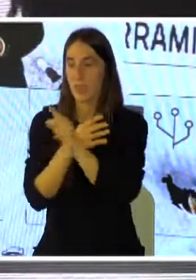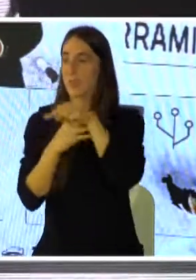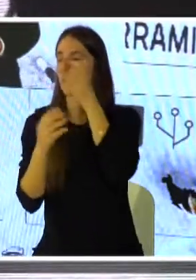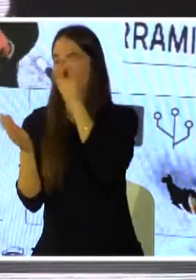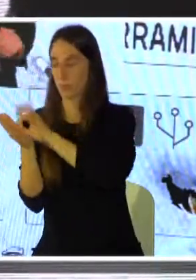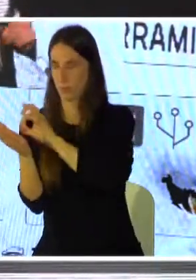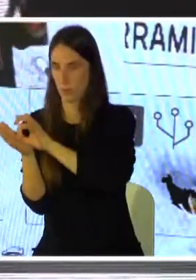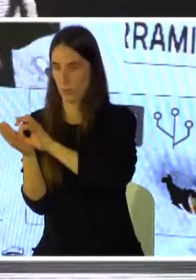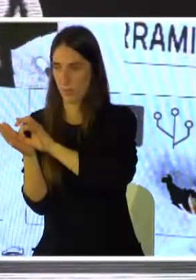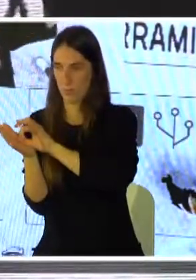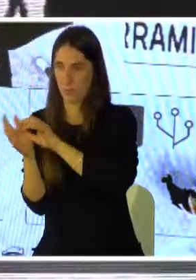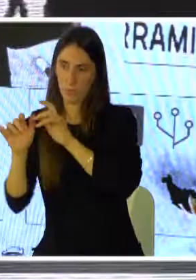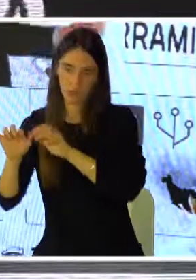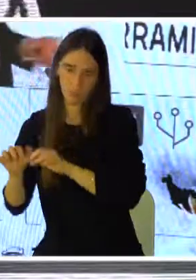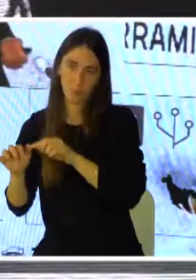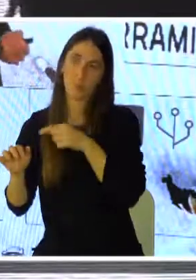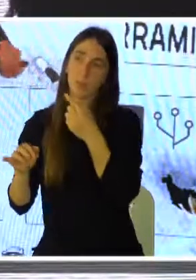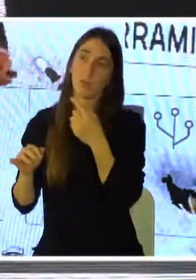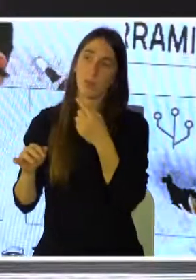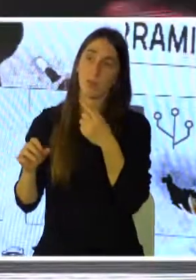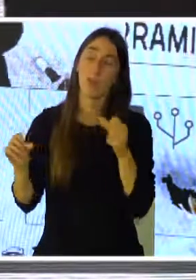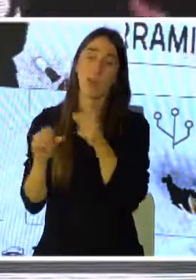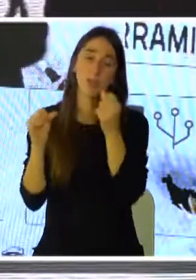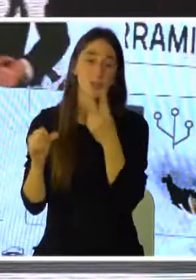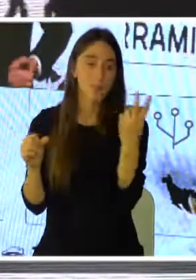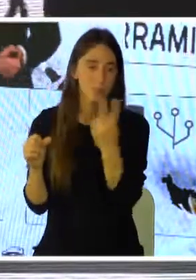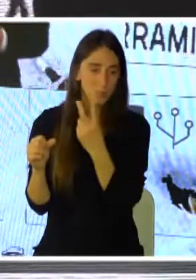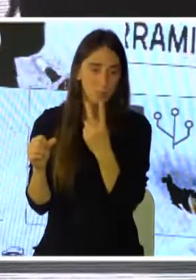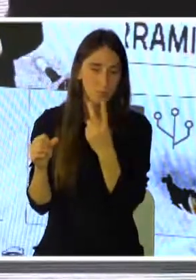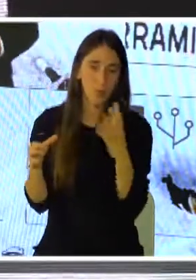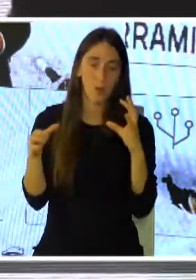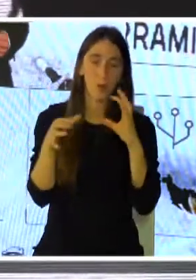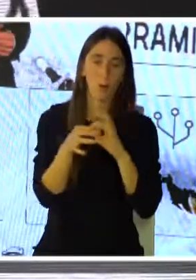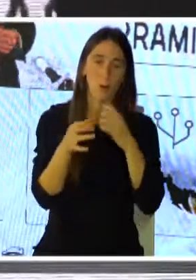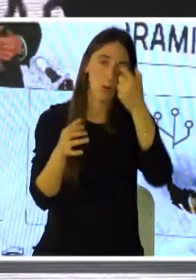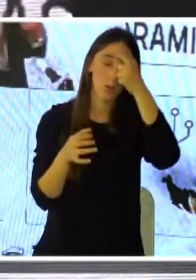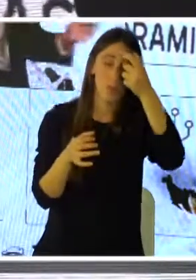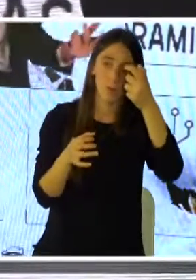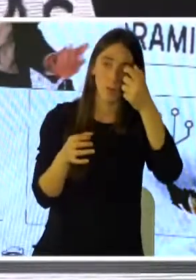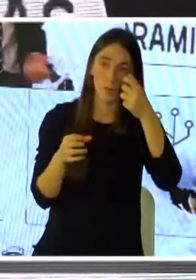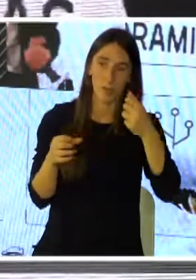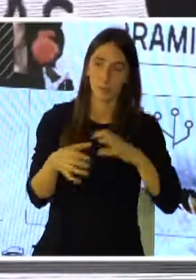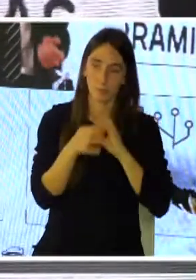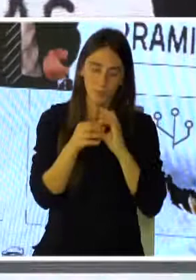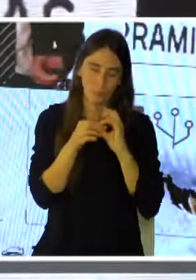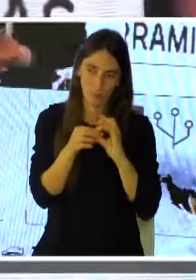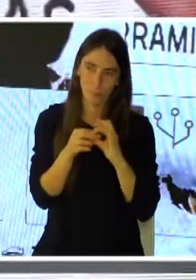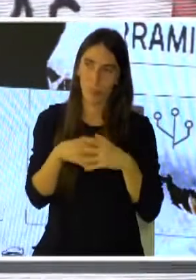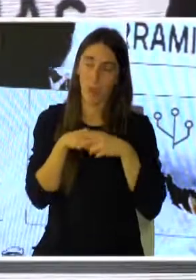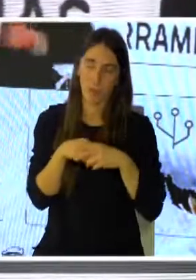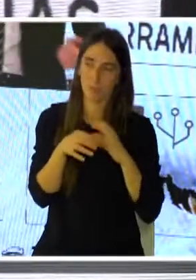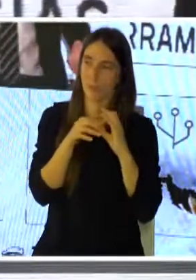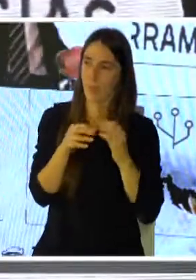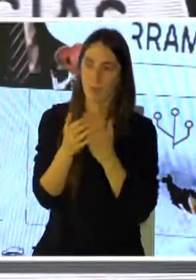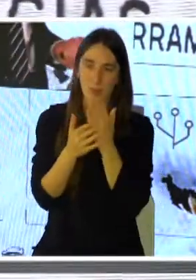sistema. Lo que hicimos en conjunto con la gente de tecnología, que son grandes aliados nuestros, siempre